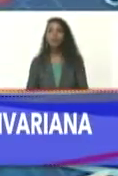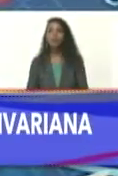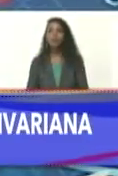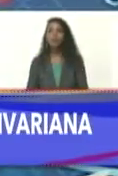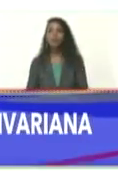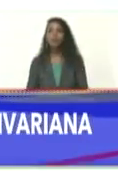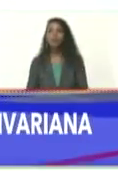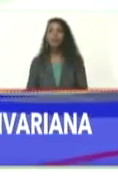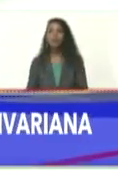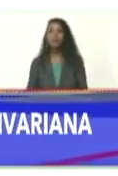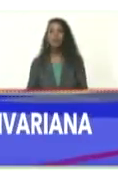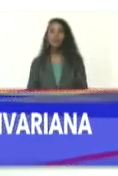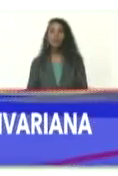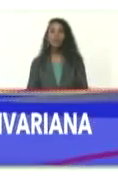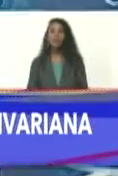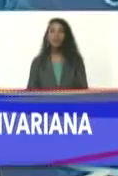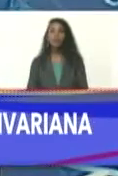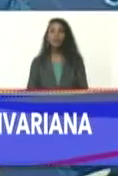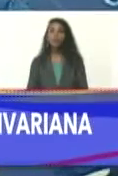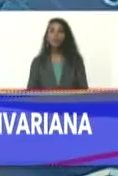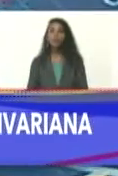Reverol.